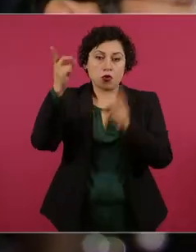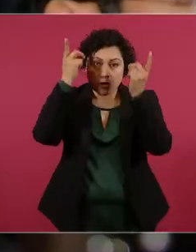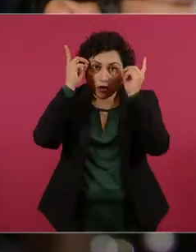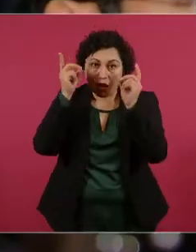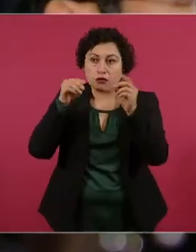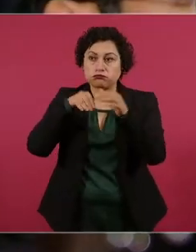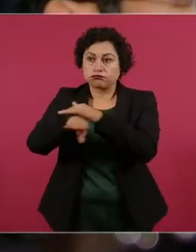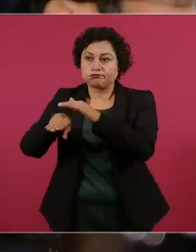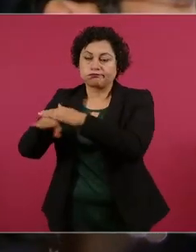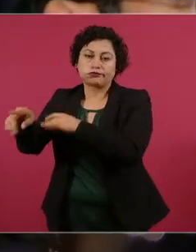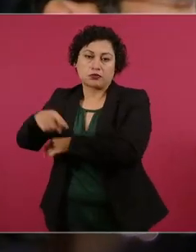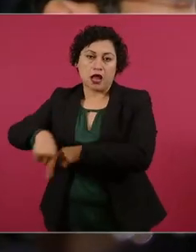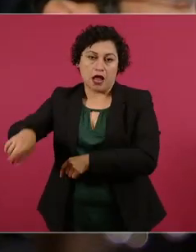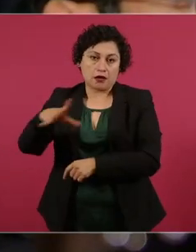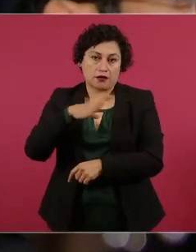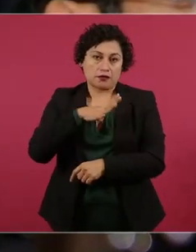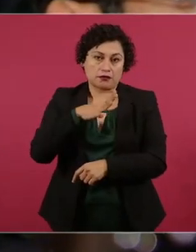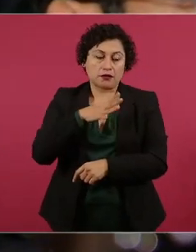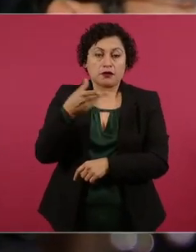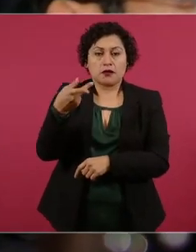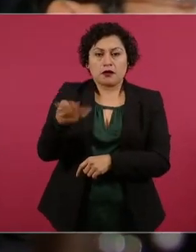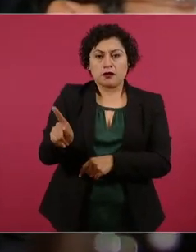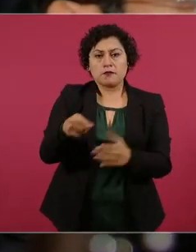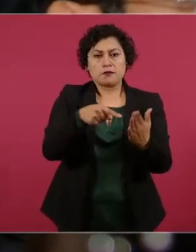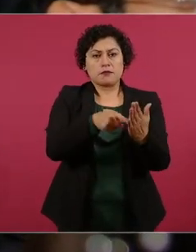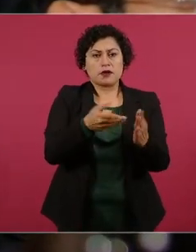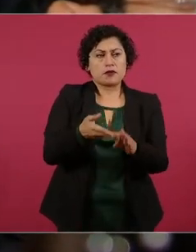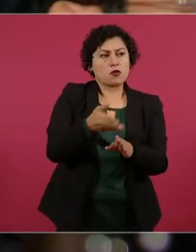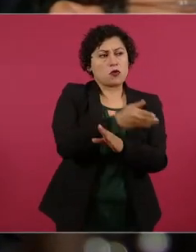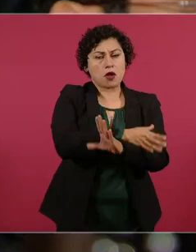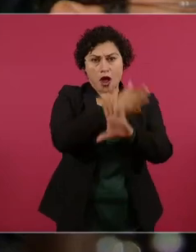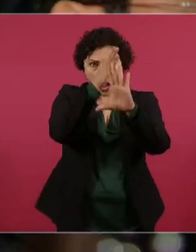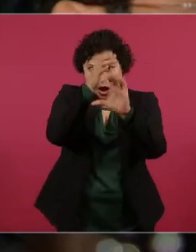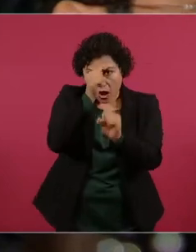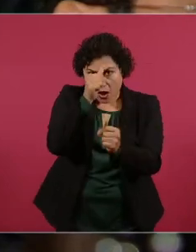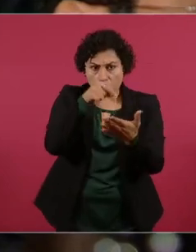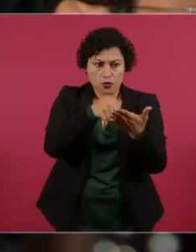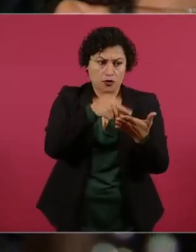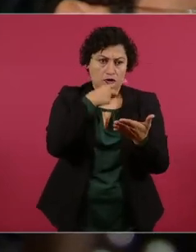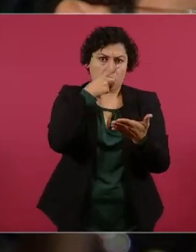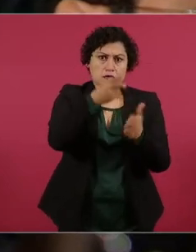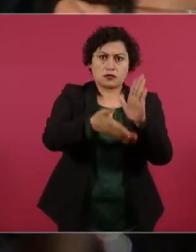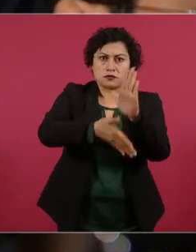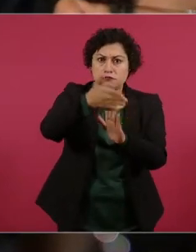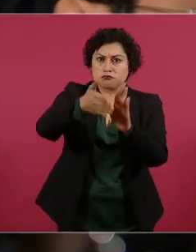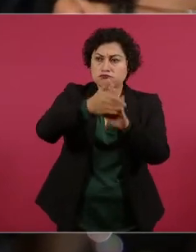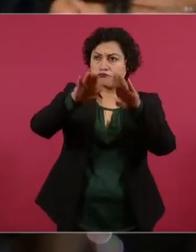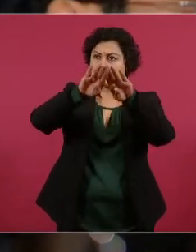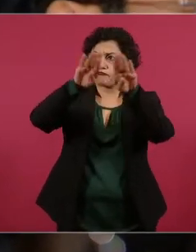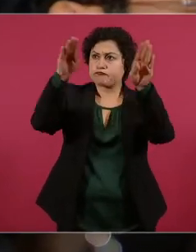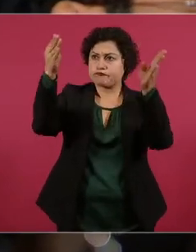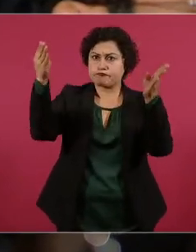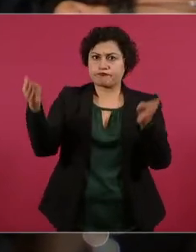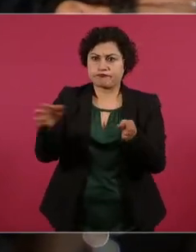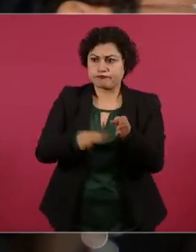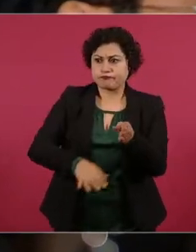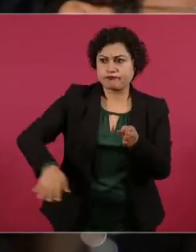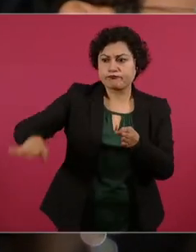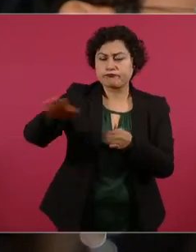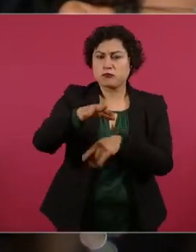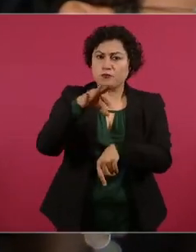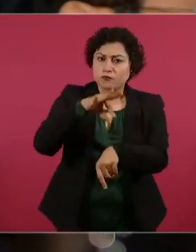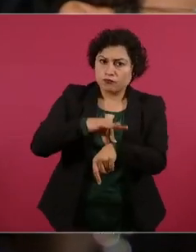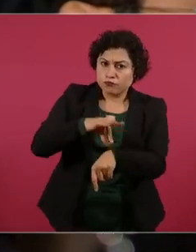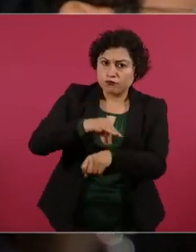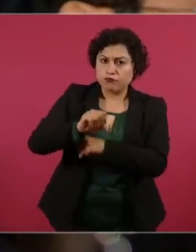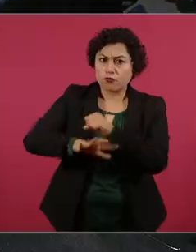comprometió en el documento oficial, en que debió haber infraestructura, hasta una cuestión de para veterinaria, cuartos